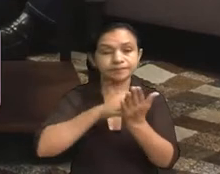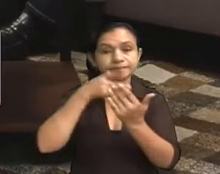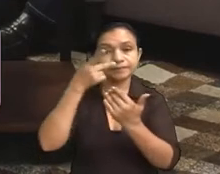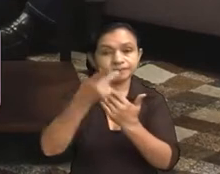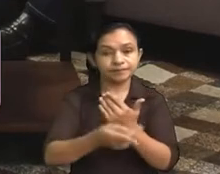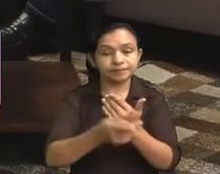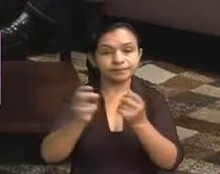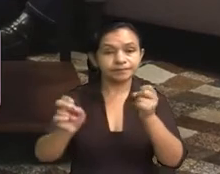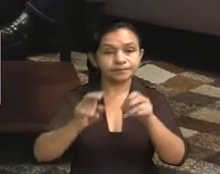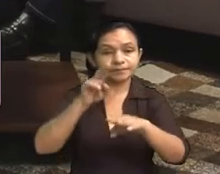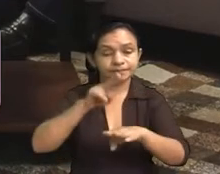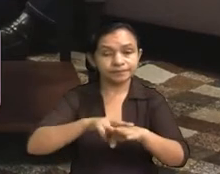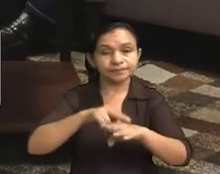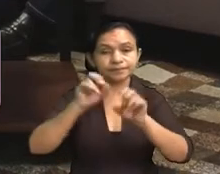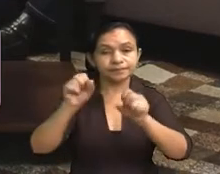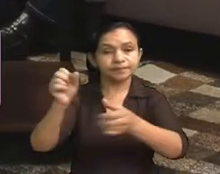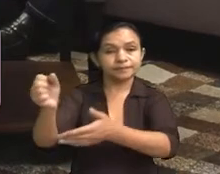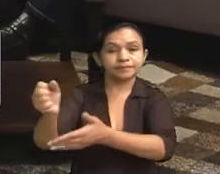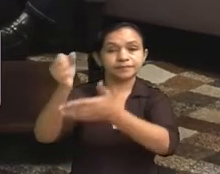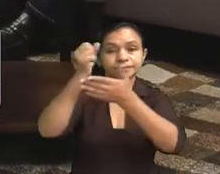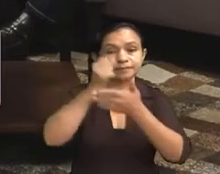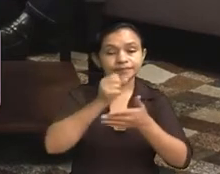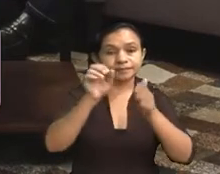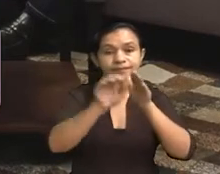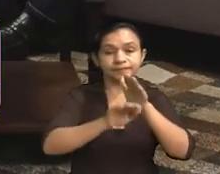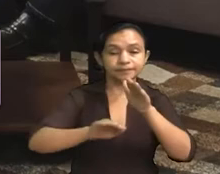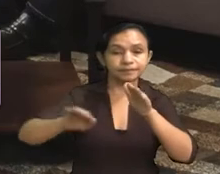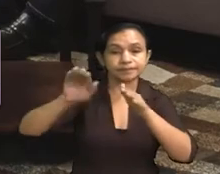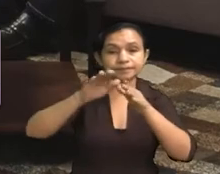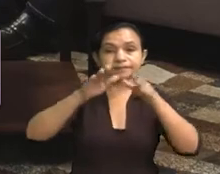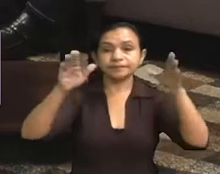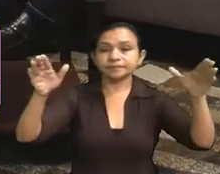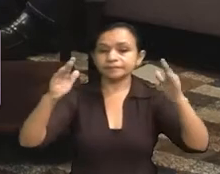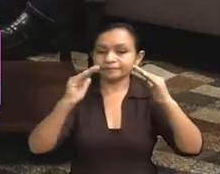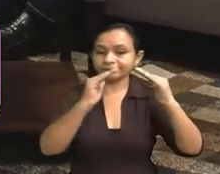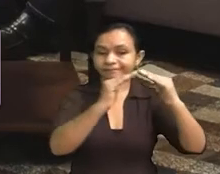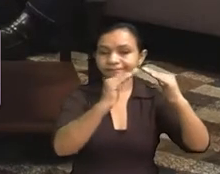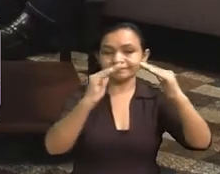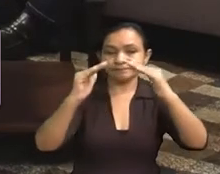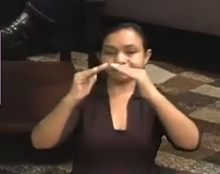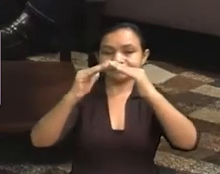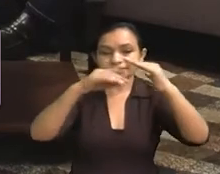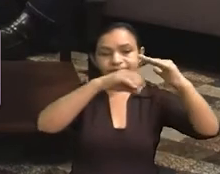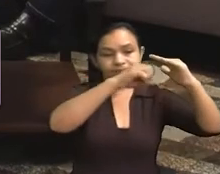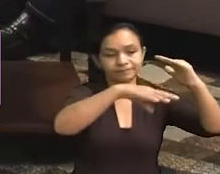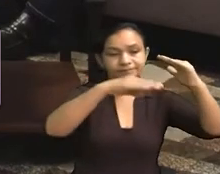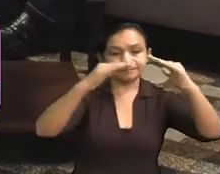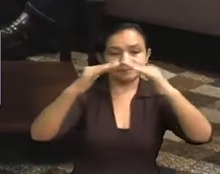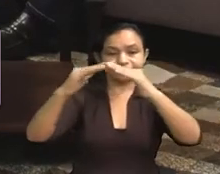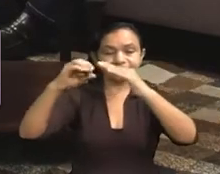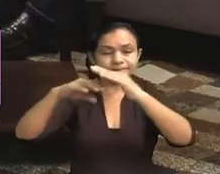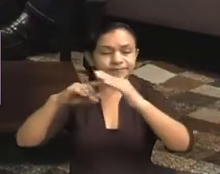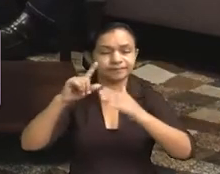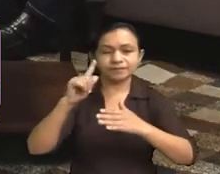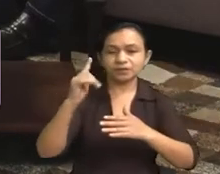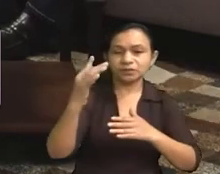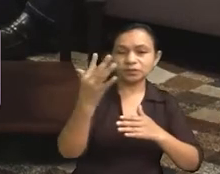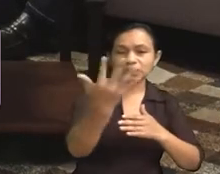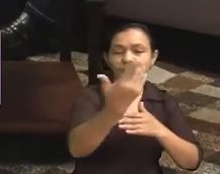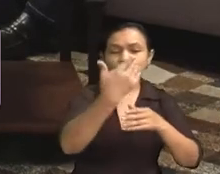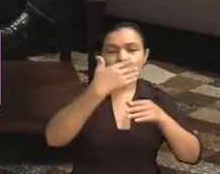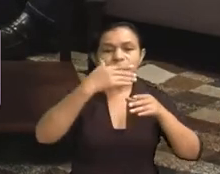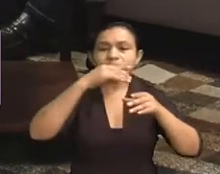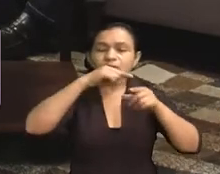nacional que permitiese incrementar el acceso de la energía de los nicaragüenses